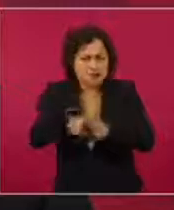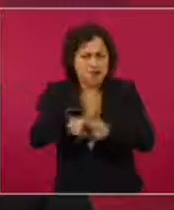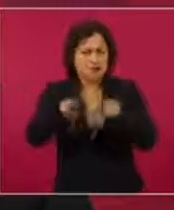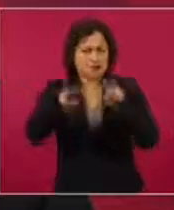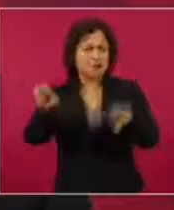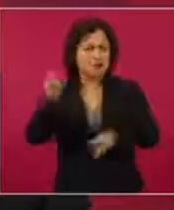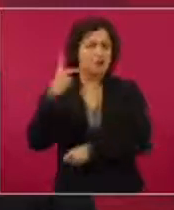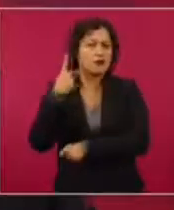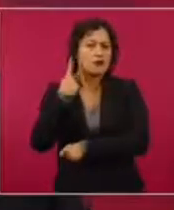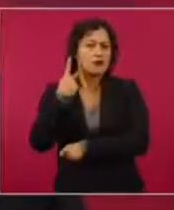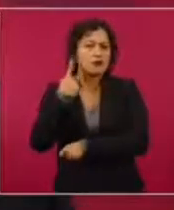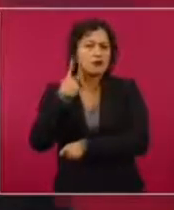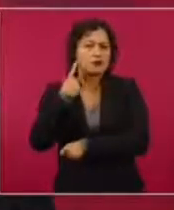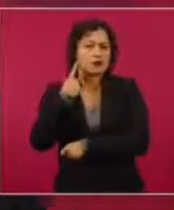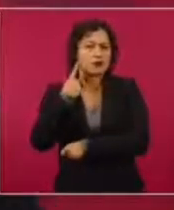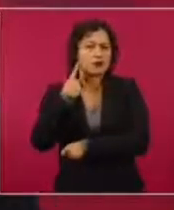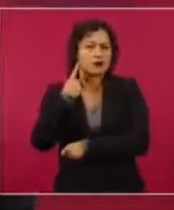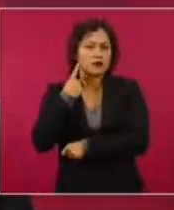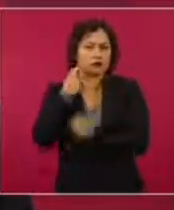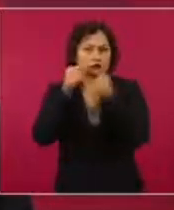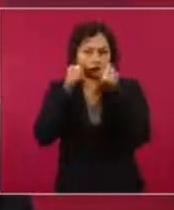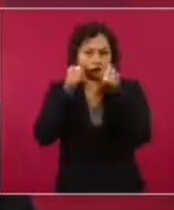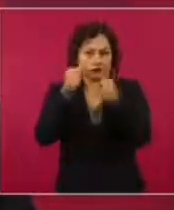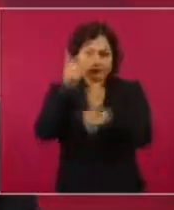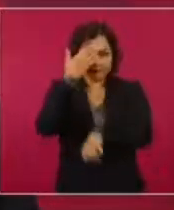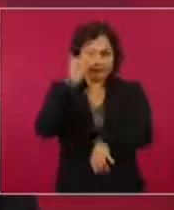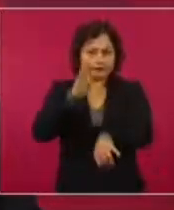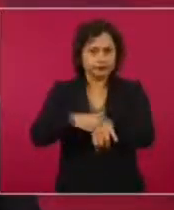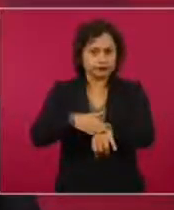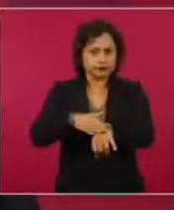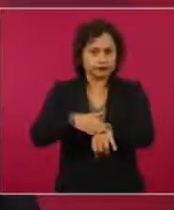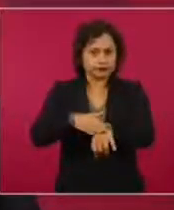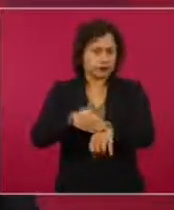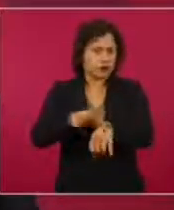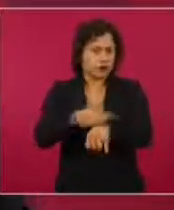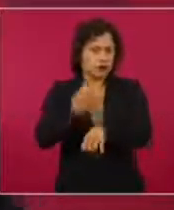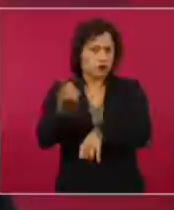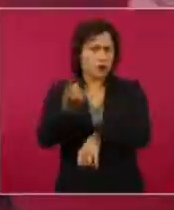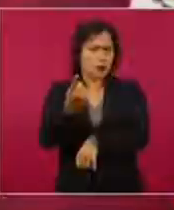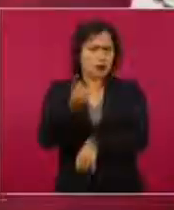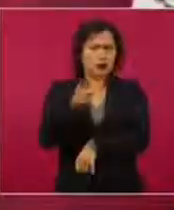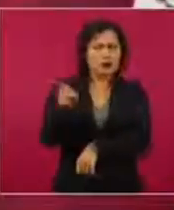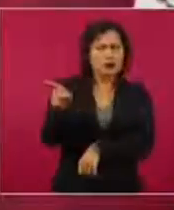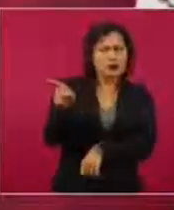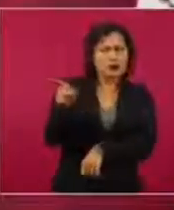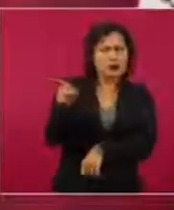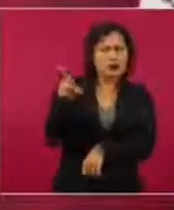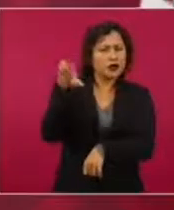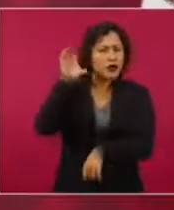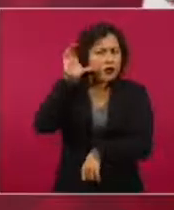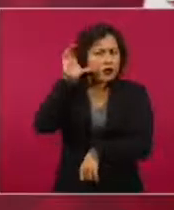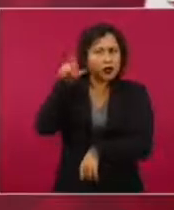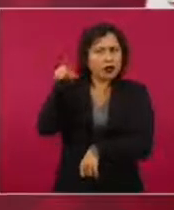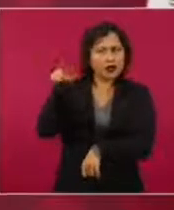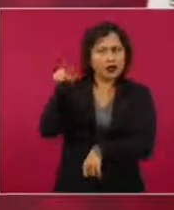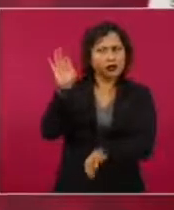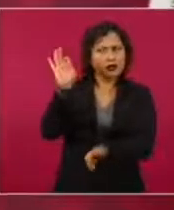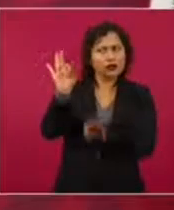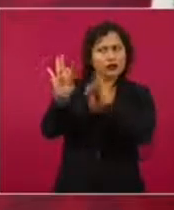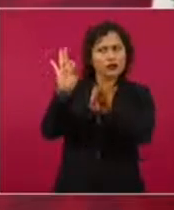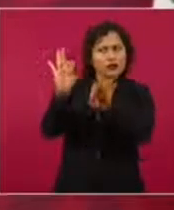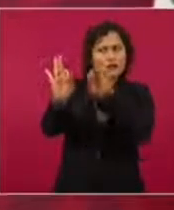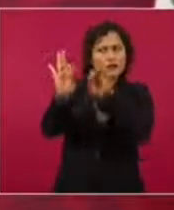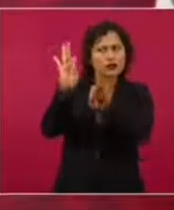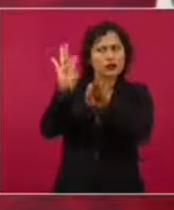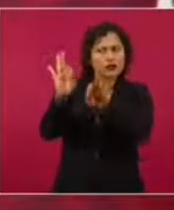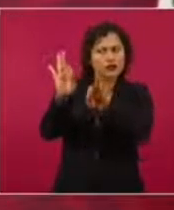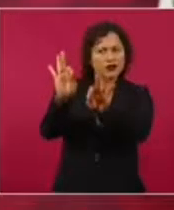¿Cómo quedarnos callados cuando se calumnia? ¿Por qué